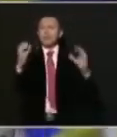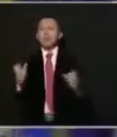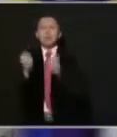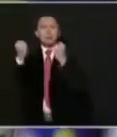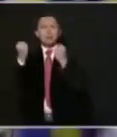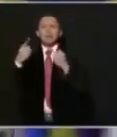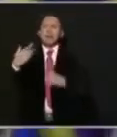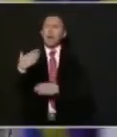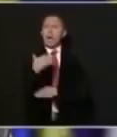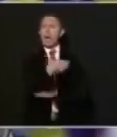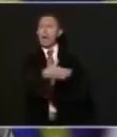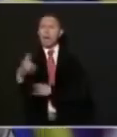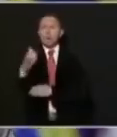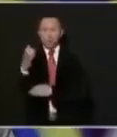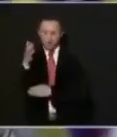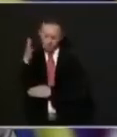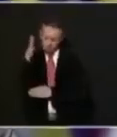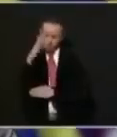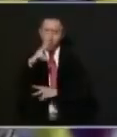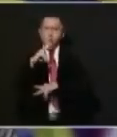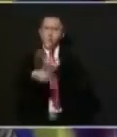campo.